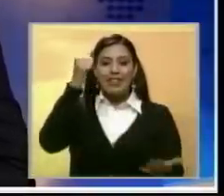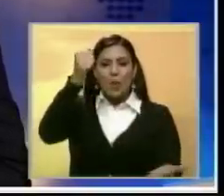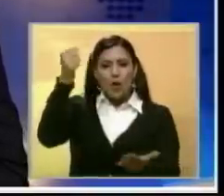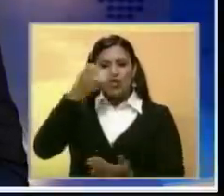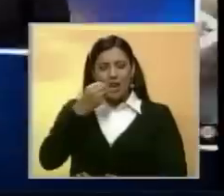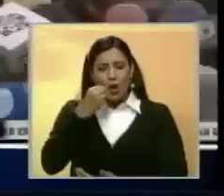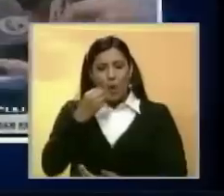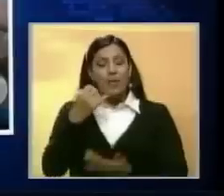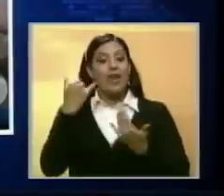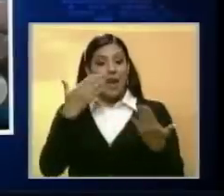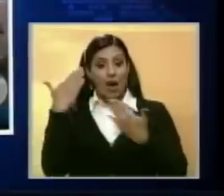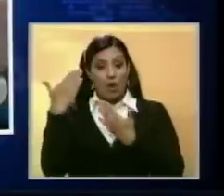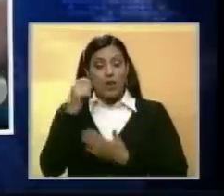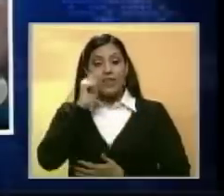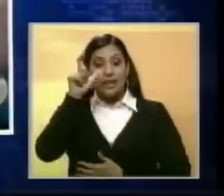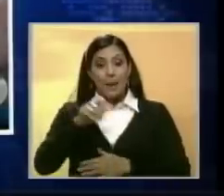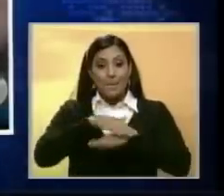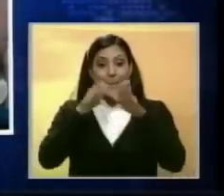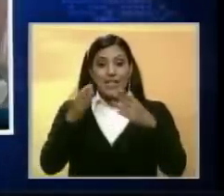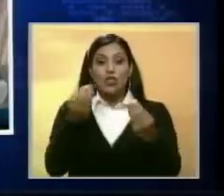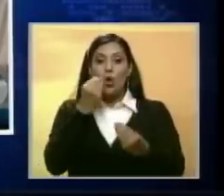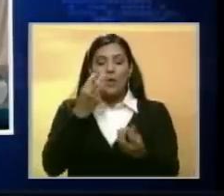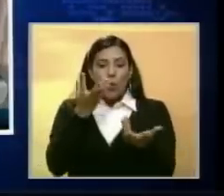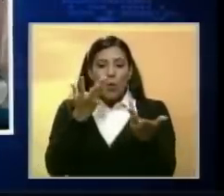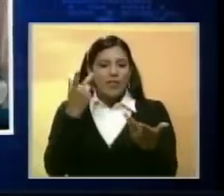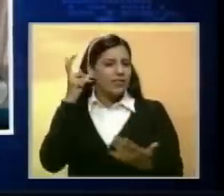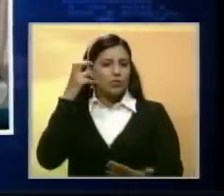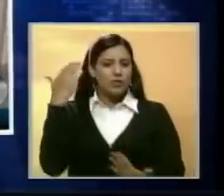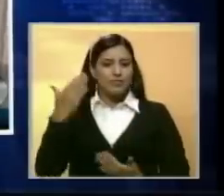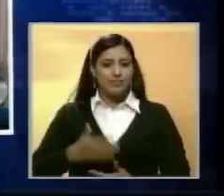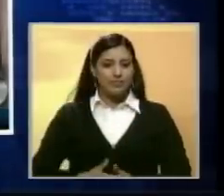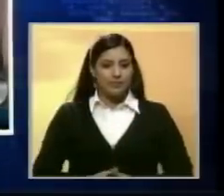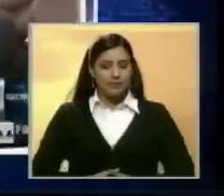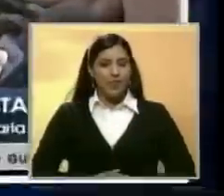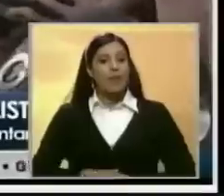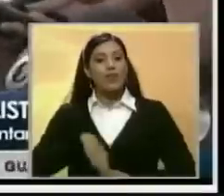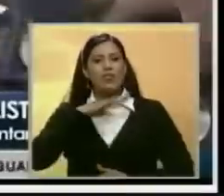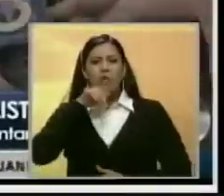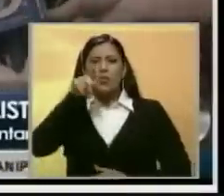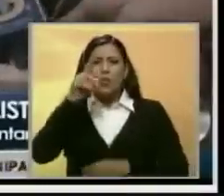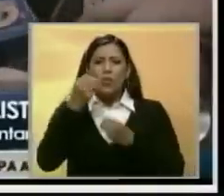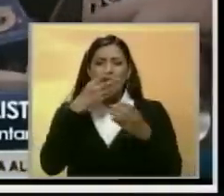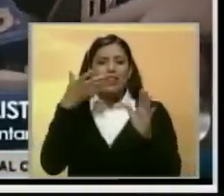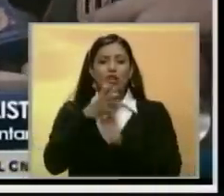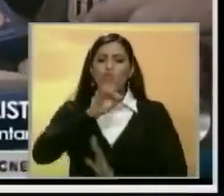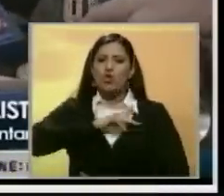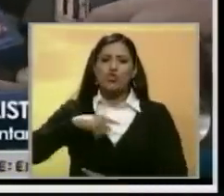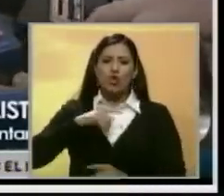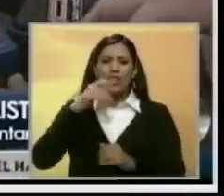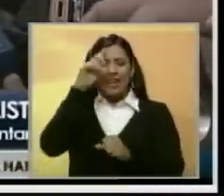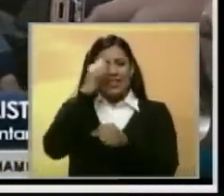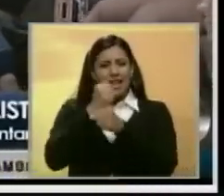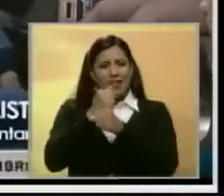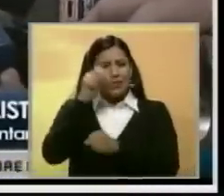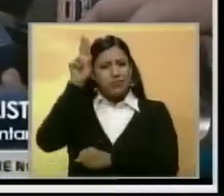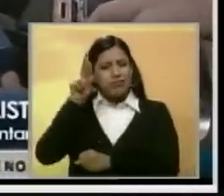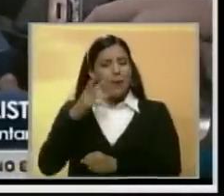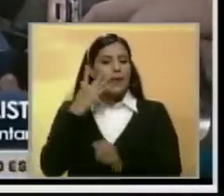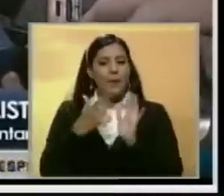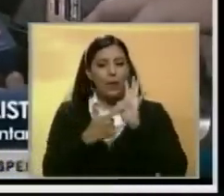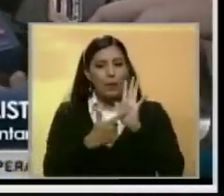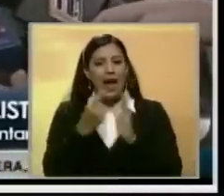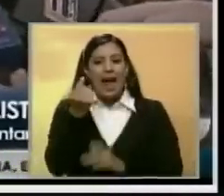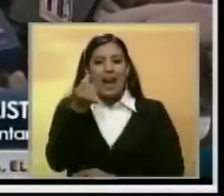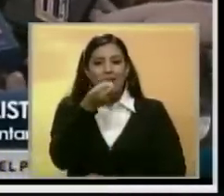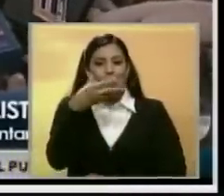Rodolfo Marco Torres, ministro de Alimentación, ofrece declaraciones. Vamos a escuchar. Con esto que usted señala. Venimos trabajando continuamente y te voy a dar el ejemplo del